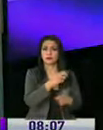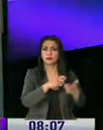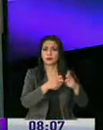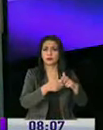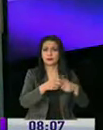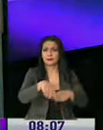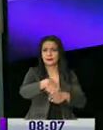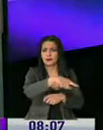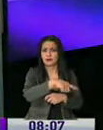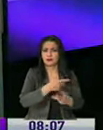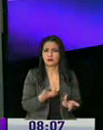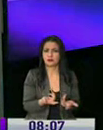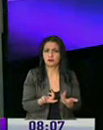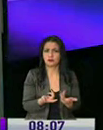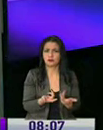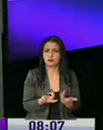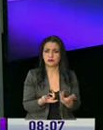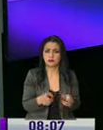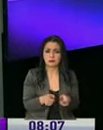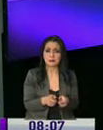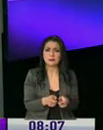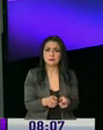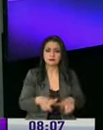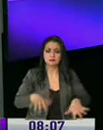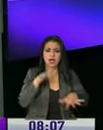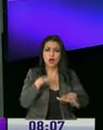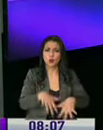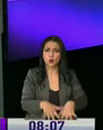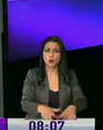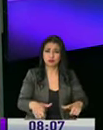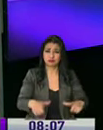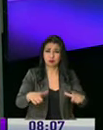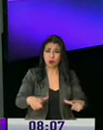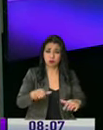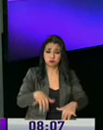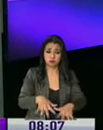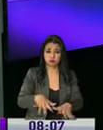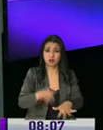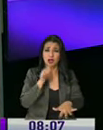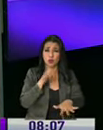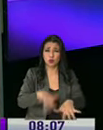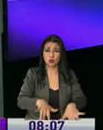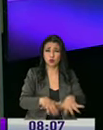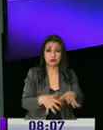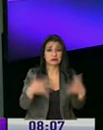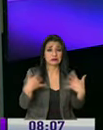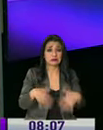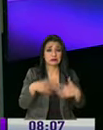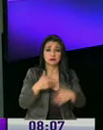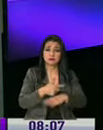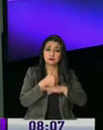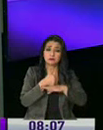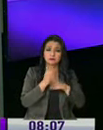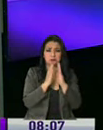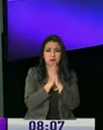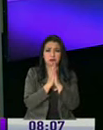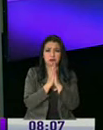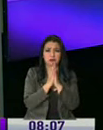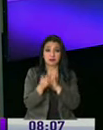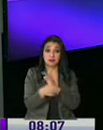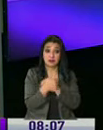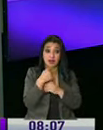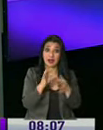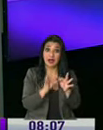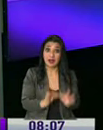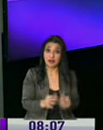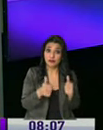para cultivar a los huillis. ¿Vieron el tamaño que está eso? Terrible realmente. Autoridades ya lo han arreglado, pero no lo arreglan